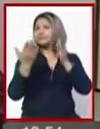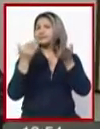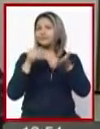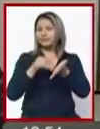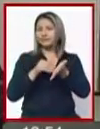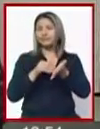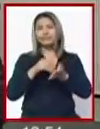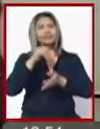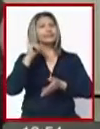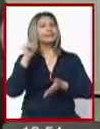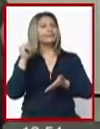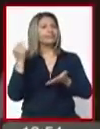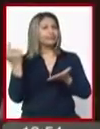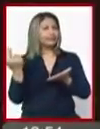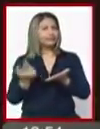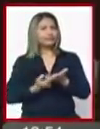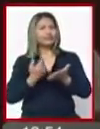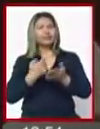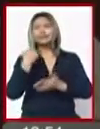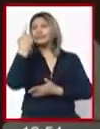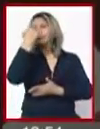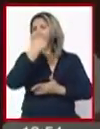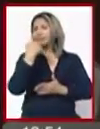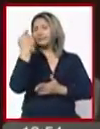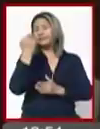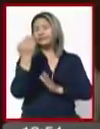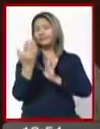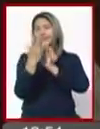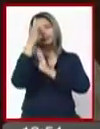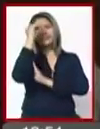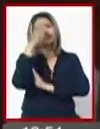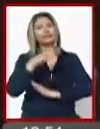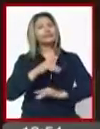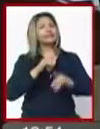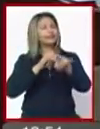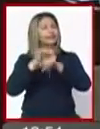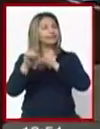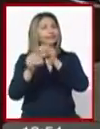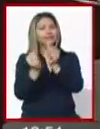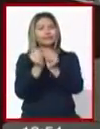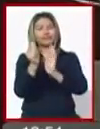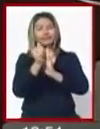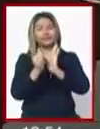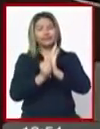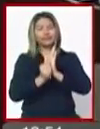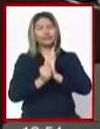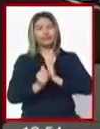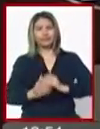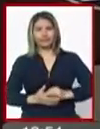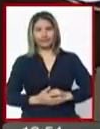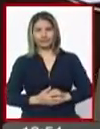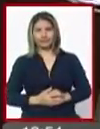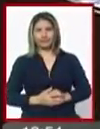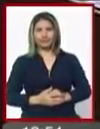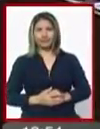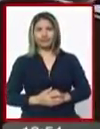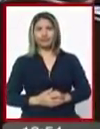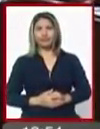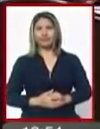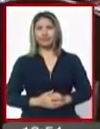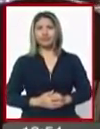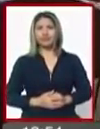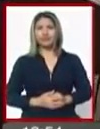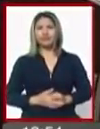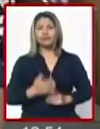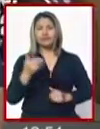tener que ver cada vez la cara a este señor. Señor, que se hace la burla junto a sus abogados de lo que se manifiesta,